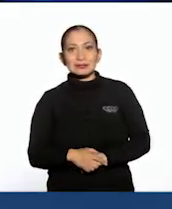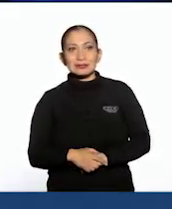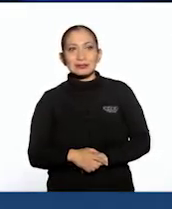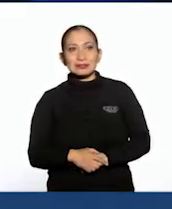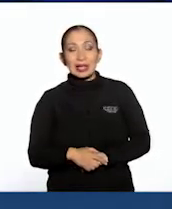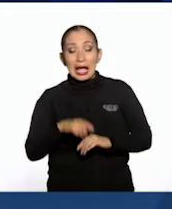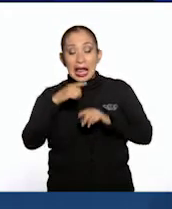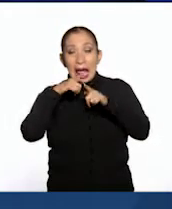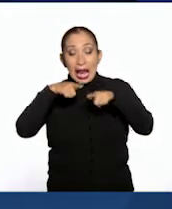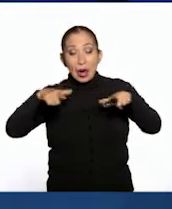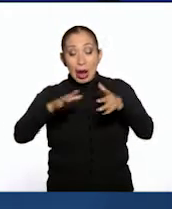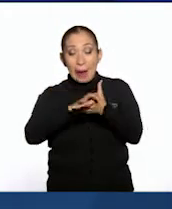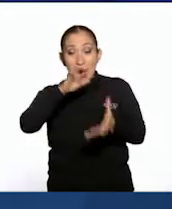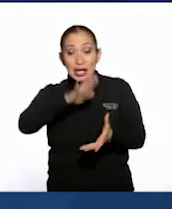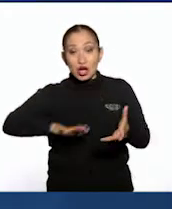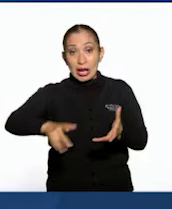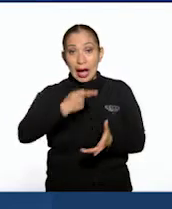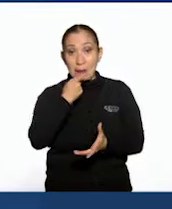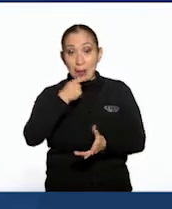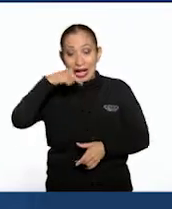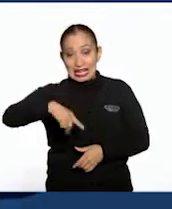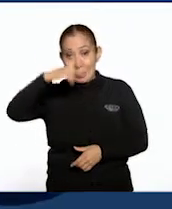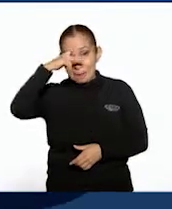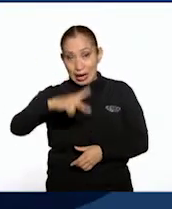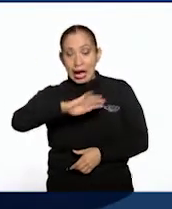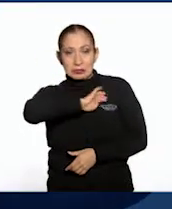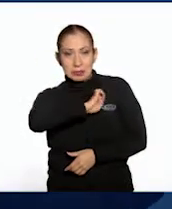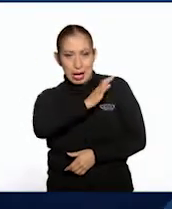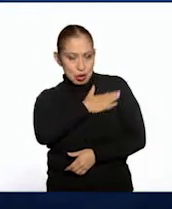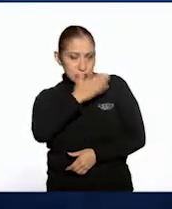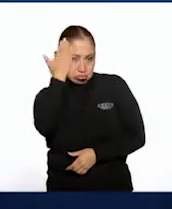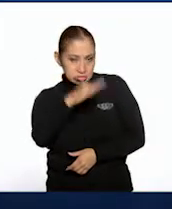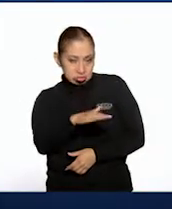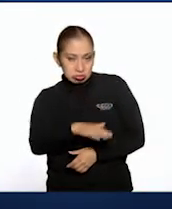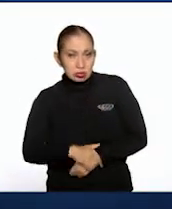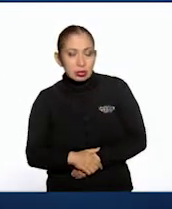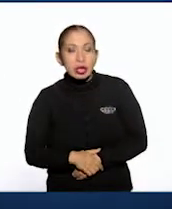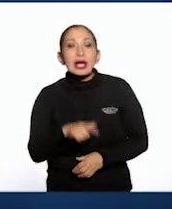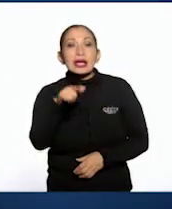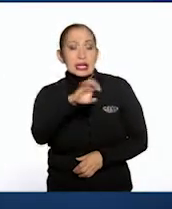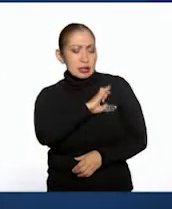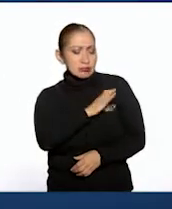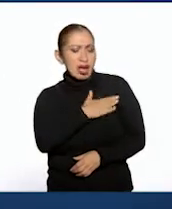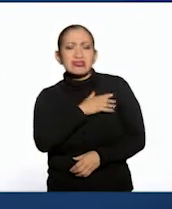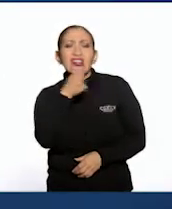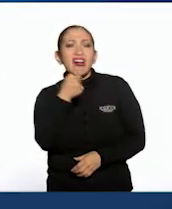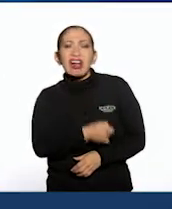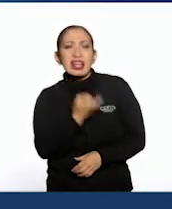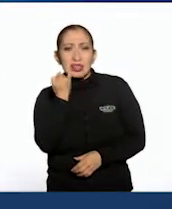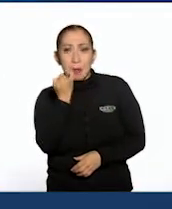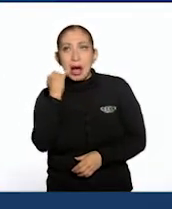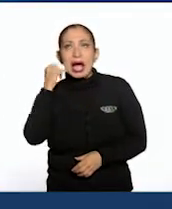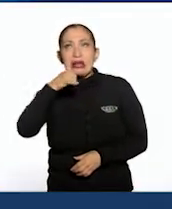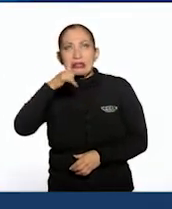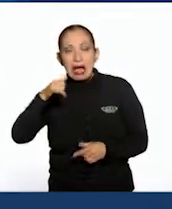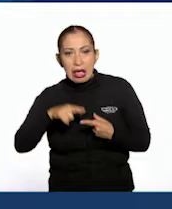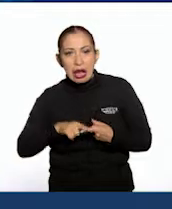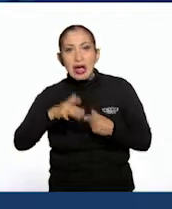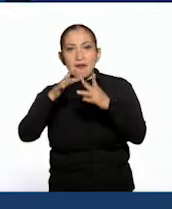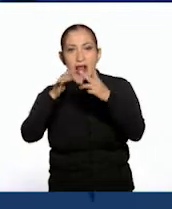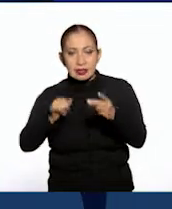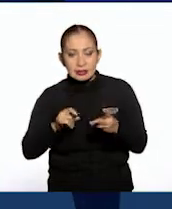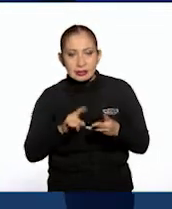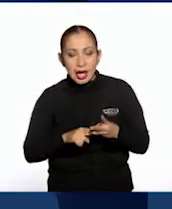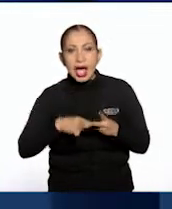La lengua que mayoritariamente hablamos en México es el español. Y el español, como el italiano, el